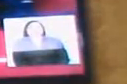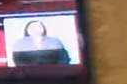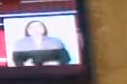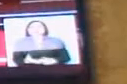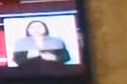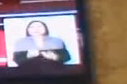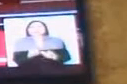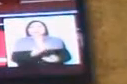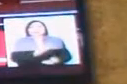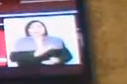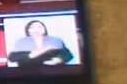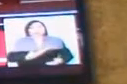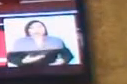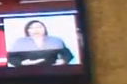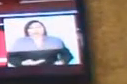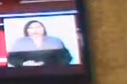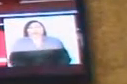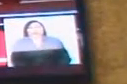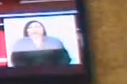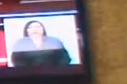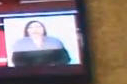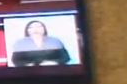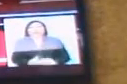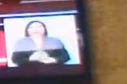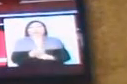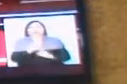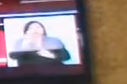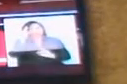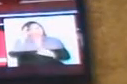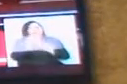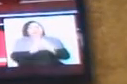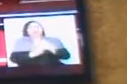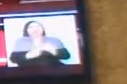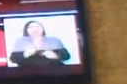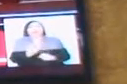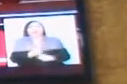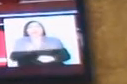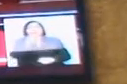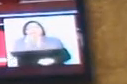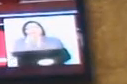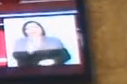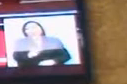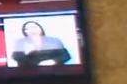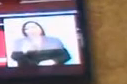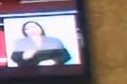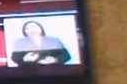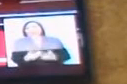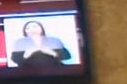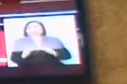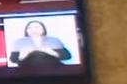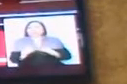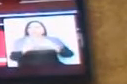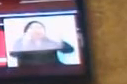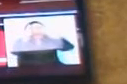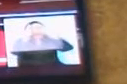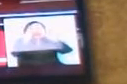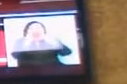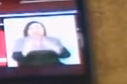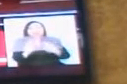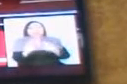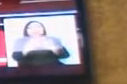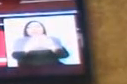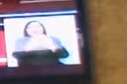Recuperar la gobernabilidad, recuperar la confianza de los peruanos en un marco de respeto de